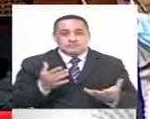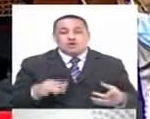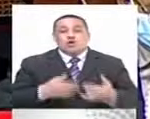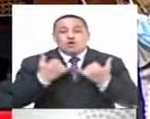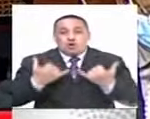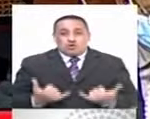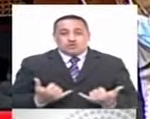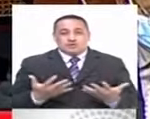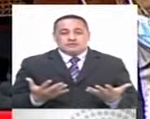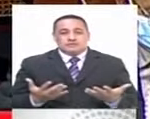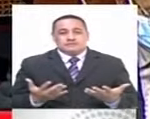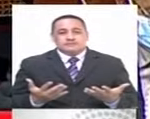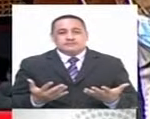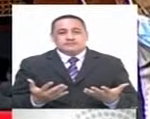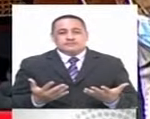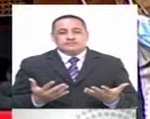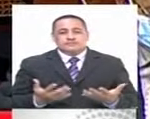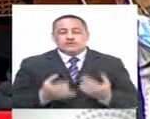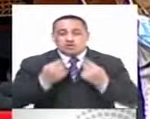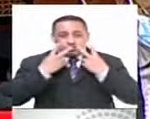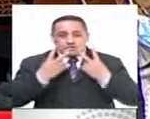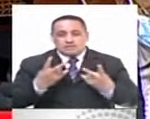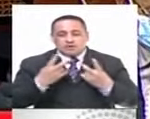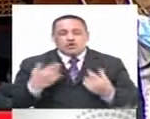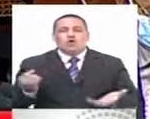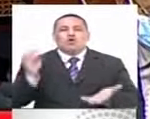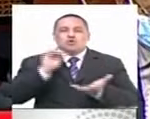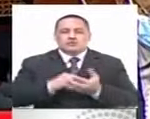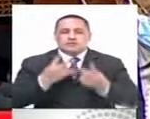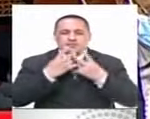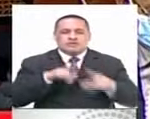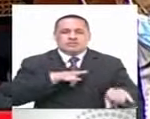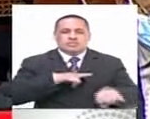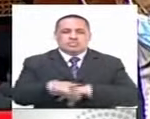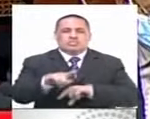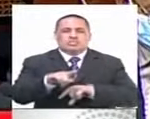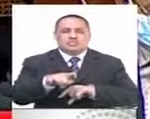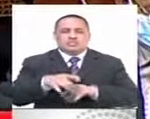hoy se ha visto nuevamente defraudada.